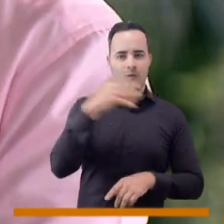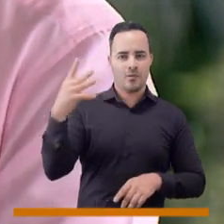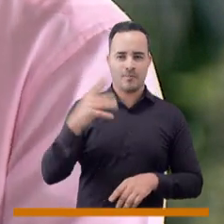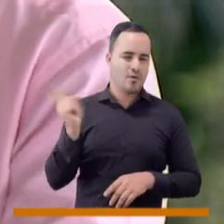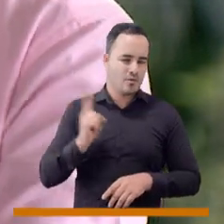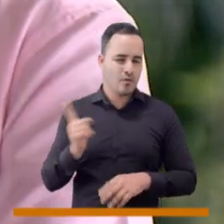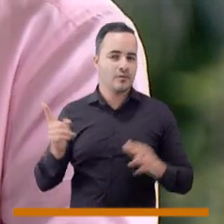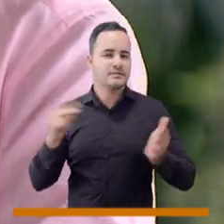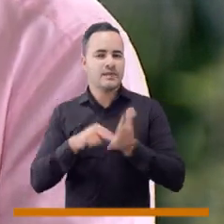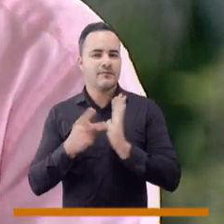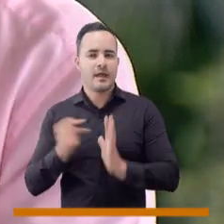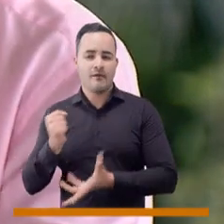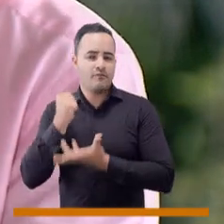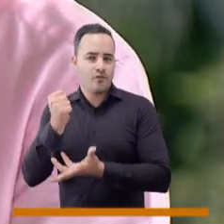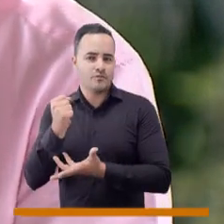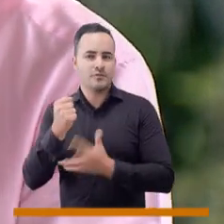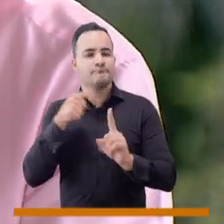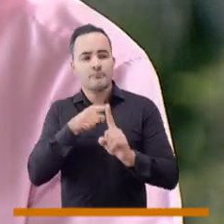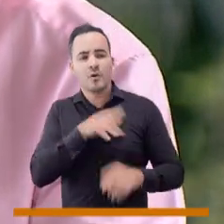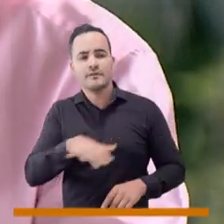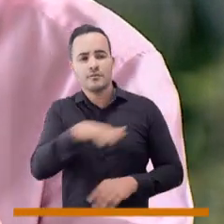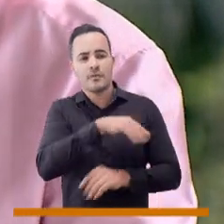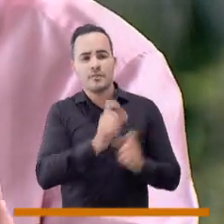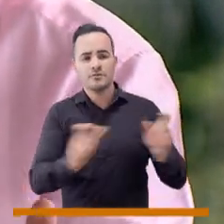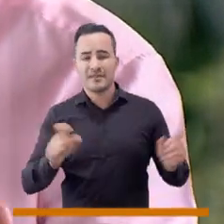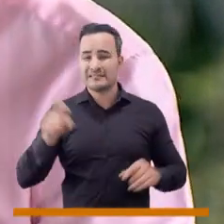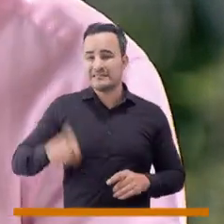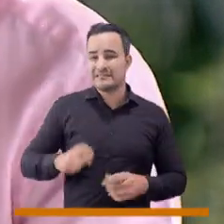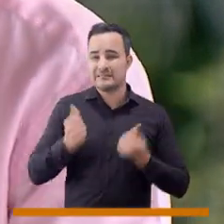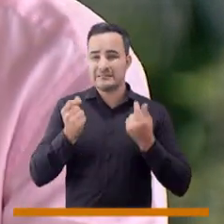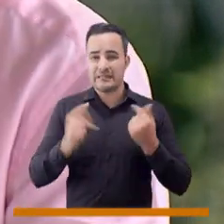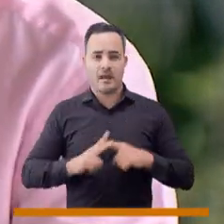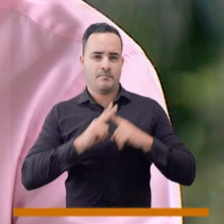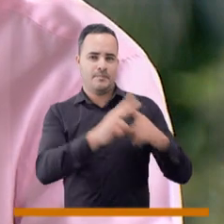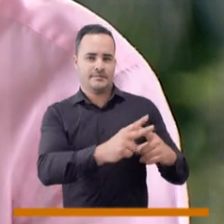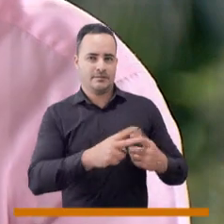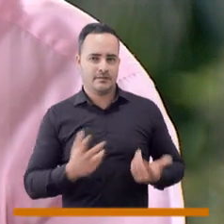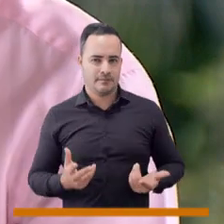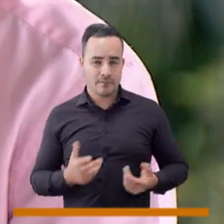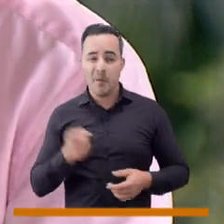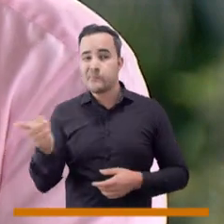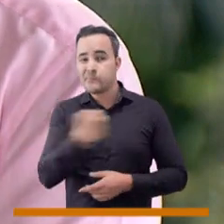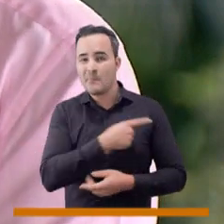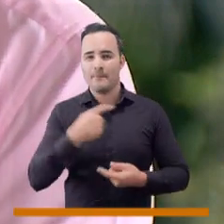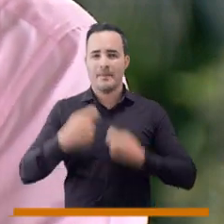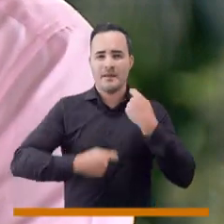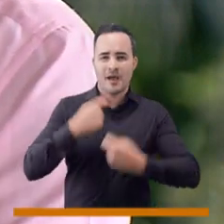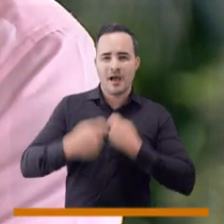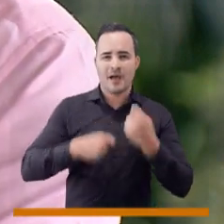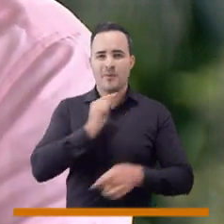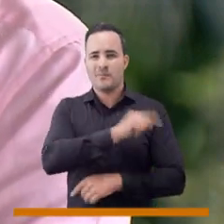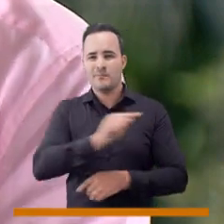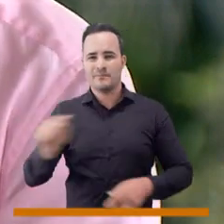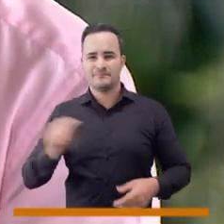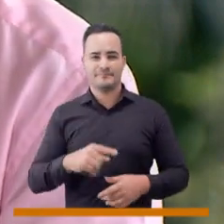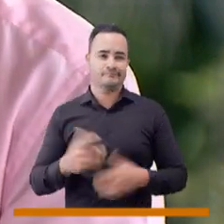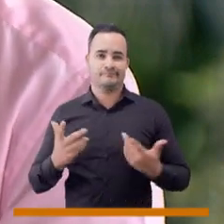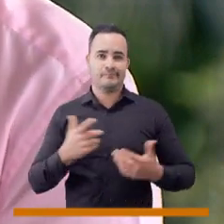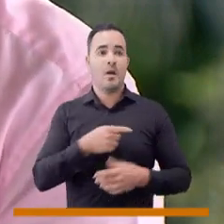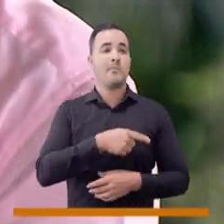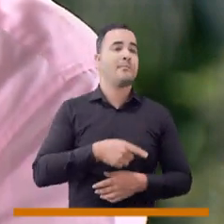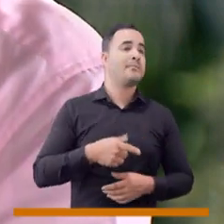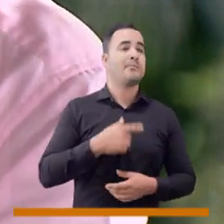banco como un Bancolombia, no. Es un fondo que tiene el municipio para prestarle plata a quienes la necesitan, donde la falla del mercado, es decir,